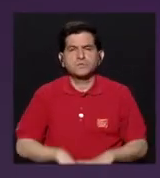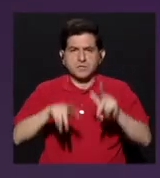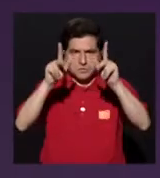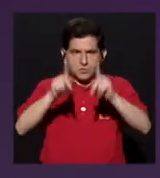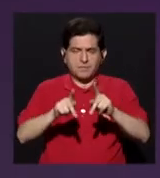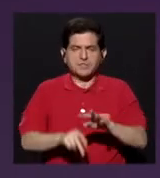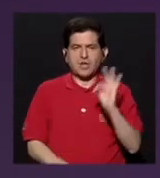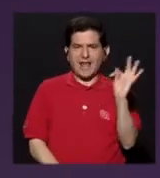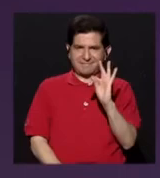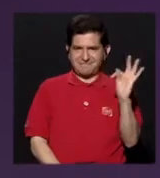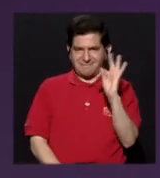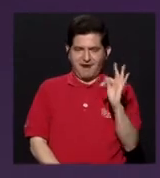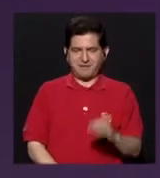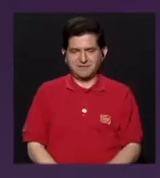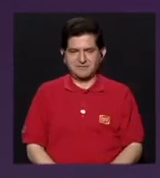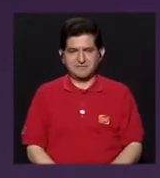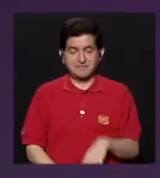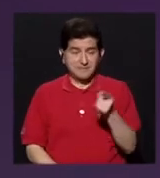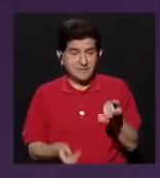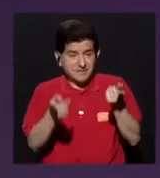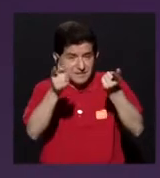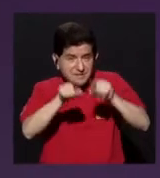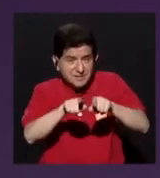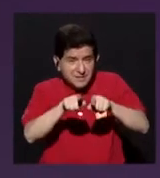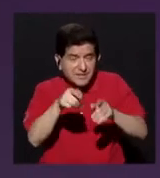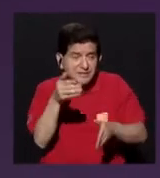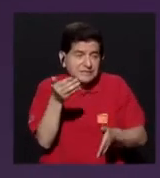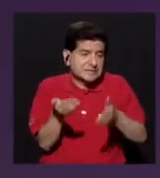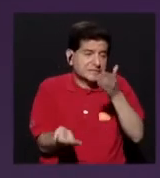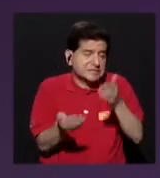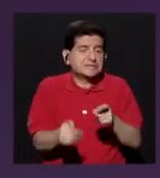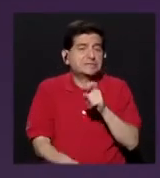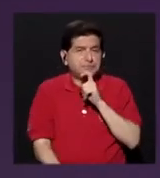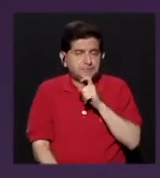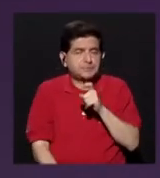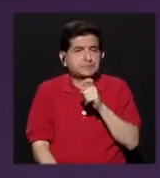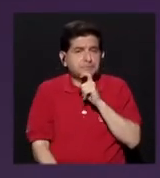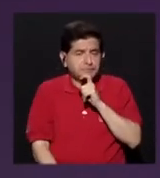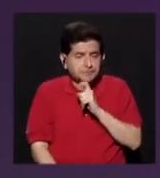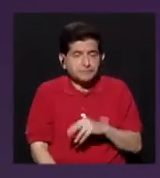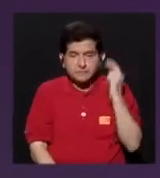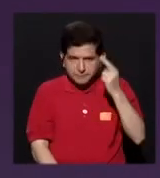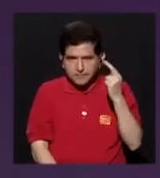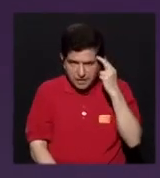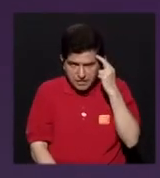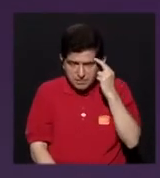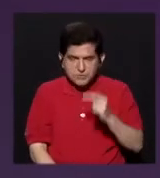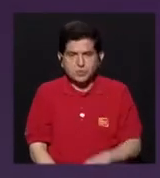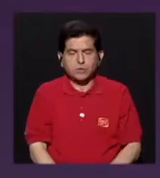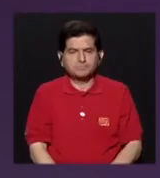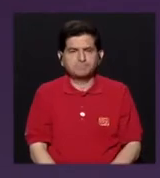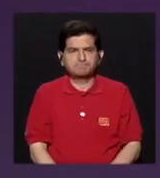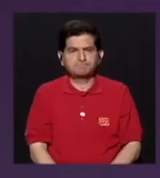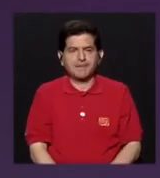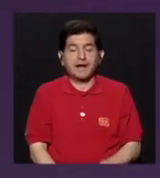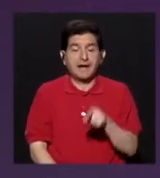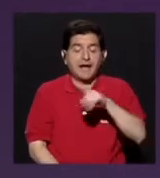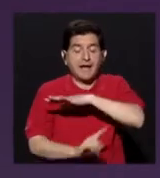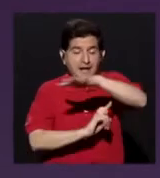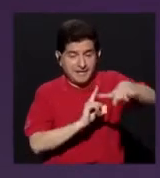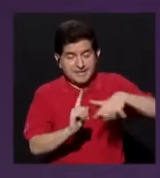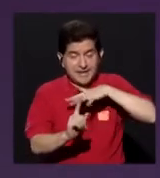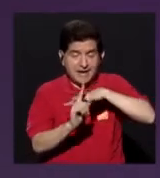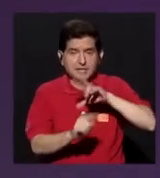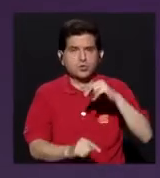persona trans, que tienden a ser un poquito más difíciles, sobre todo porque tenemos que considerar los entornos,